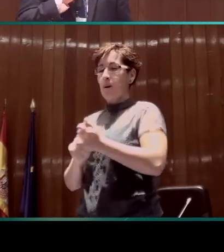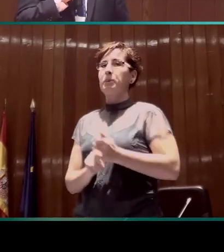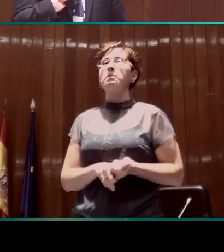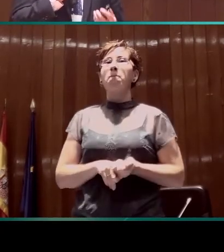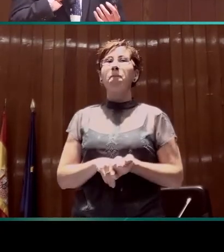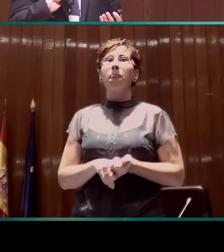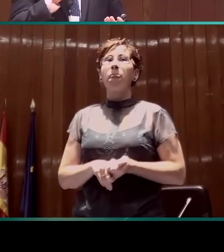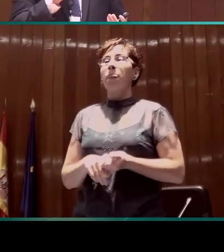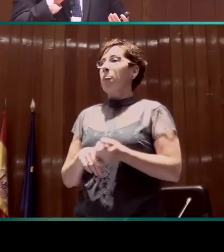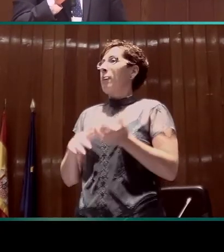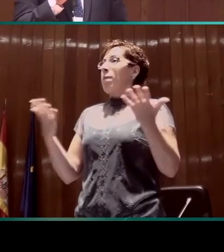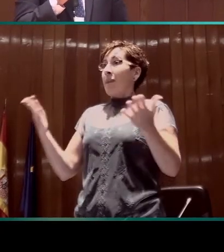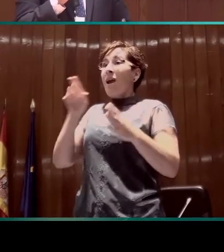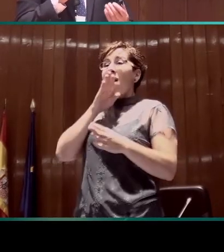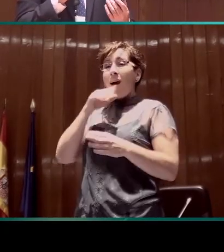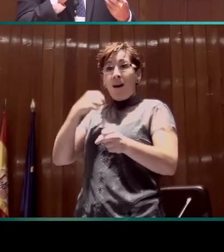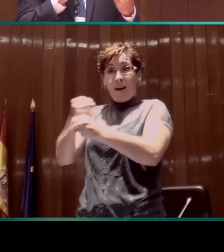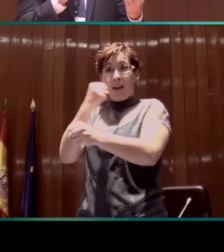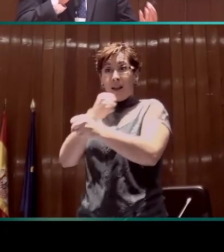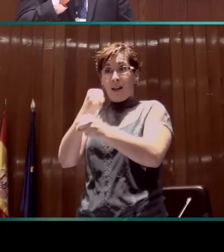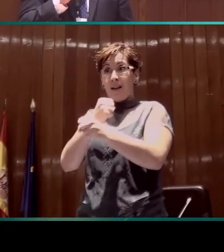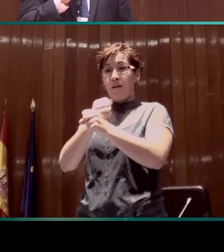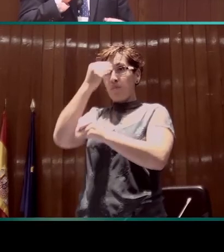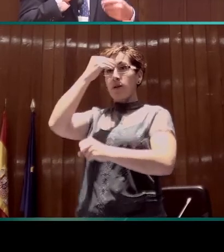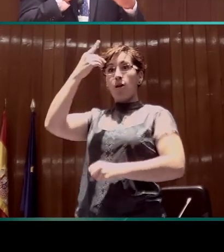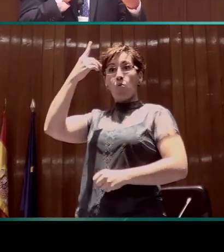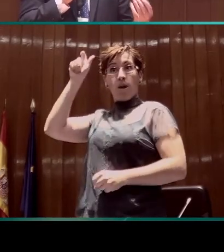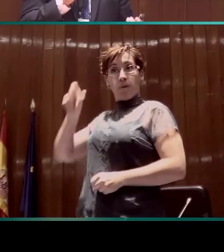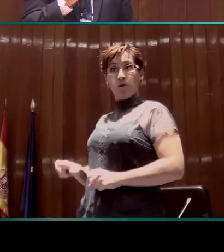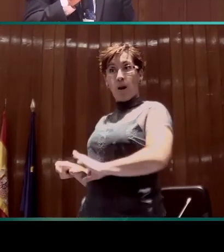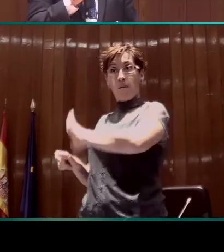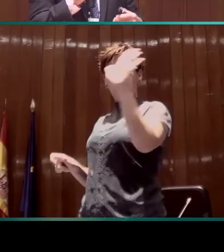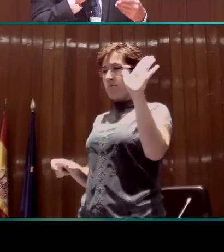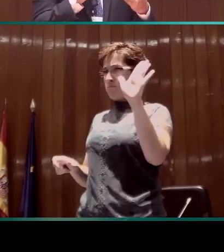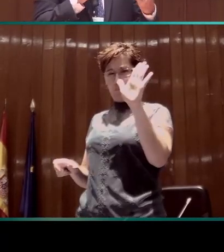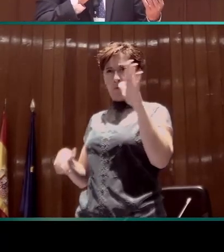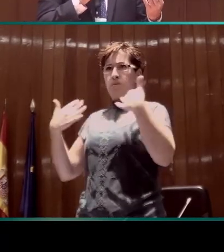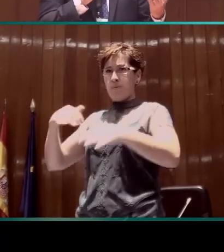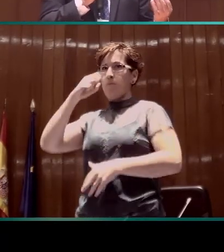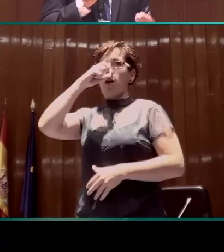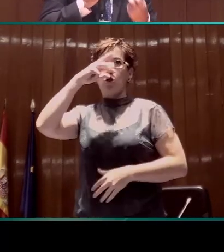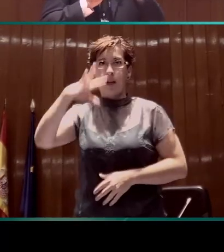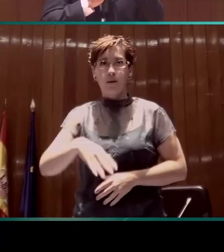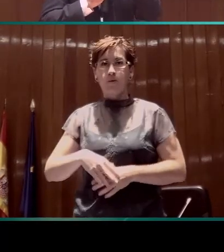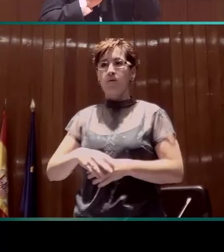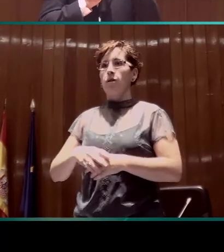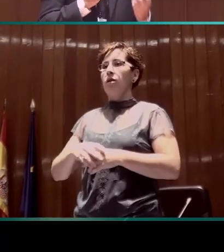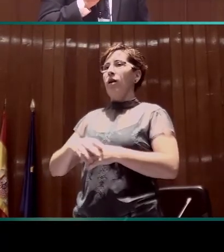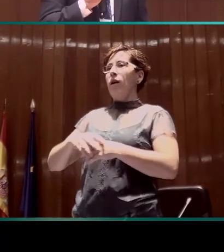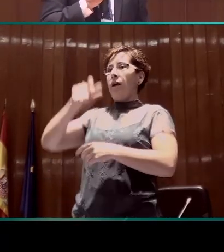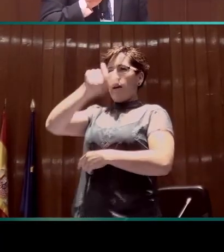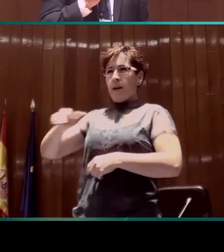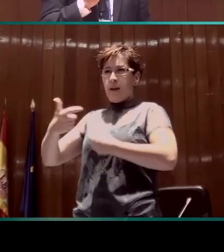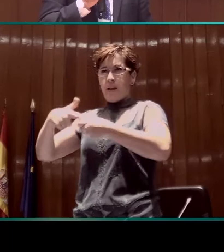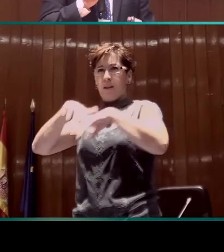agradecer, porque no es un trabajo de una persona, es un trabajo de varios años, de mucha gente que ha dejado su piel